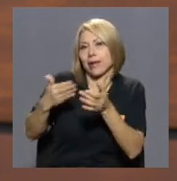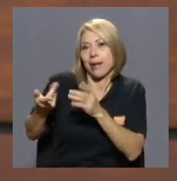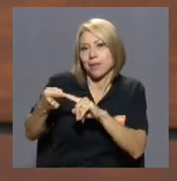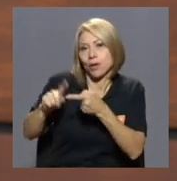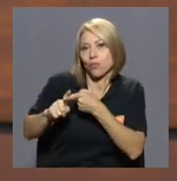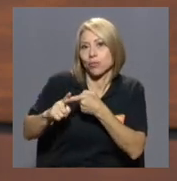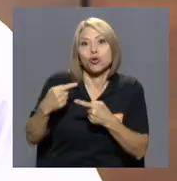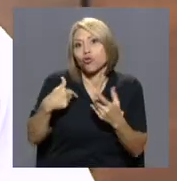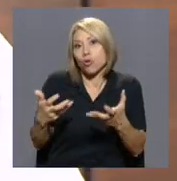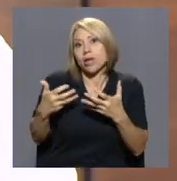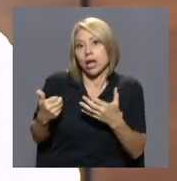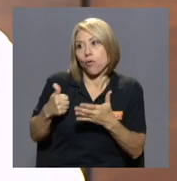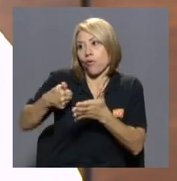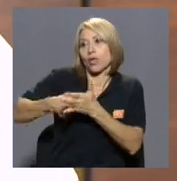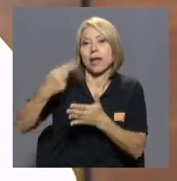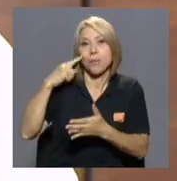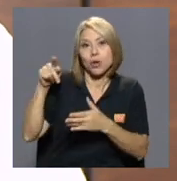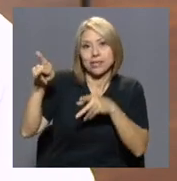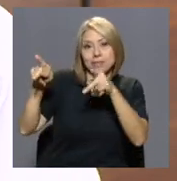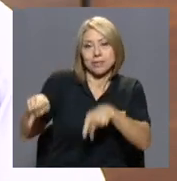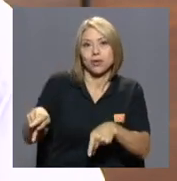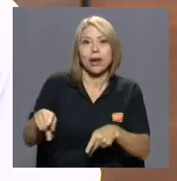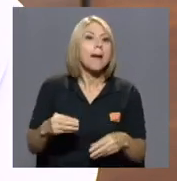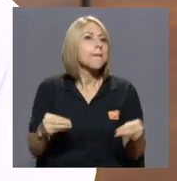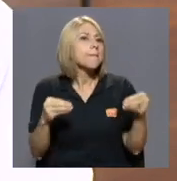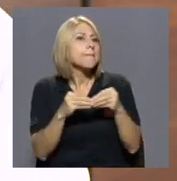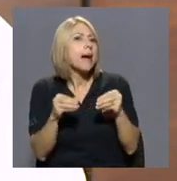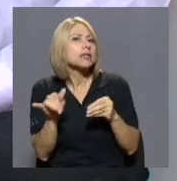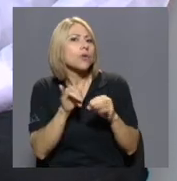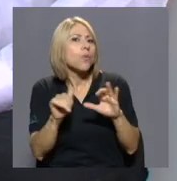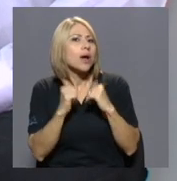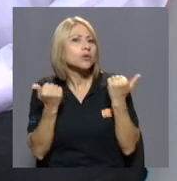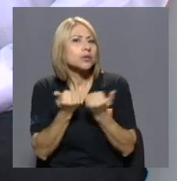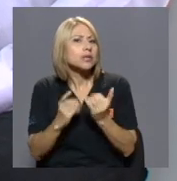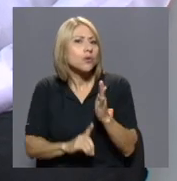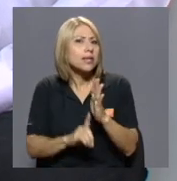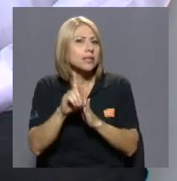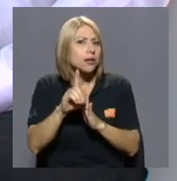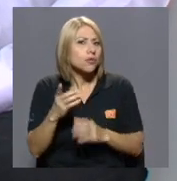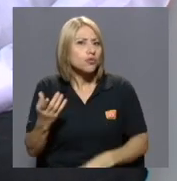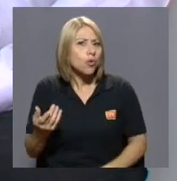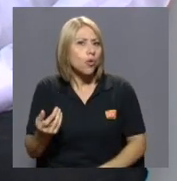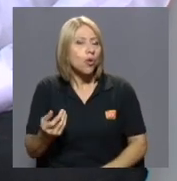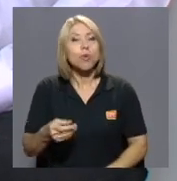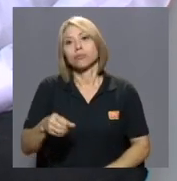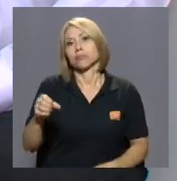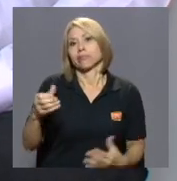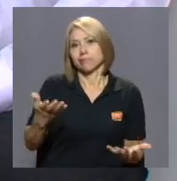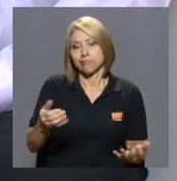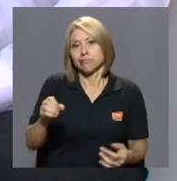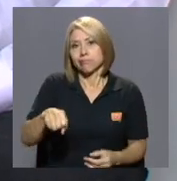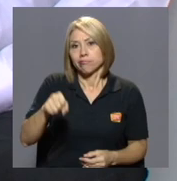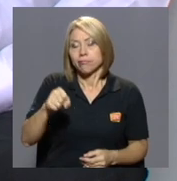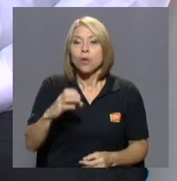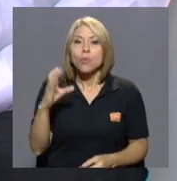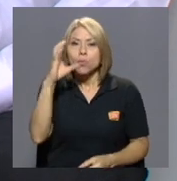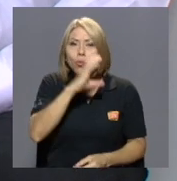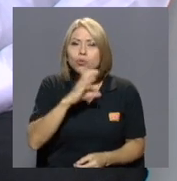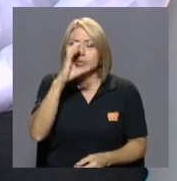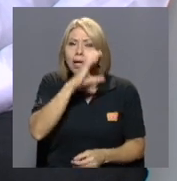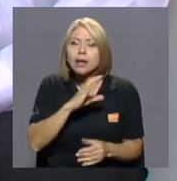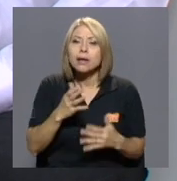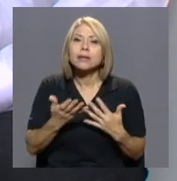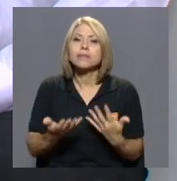por esa persona. Sí, más una perspectiva como de asociación de desarrollo casi. Pues justamente es buscar la